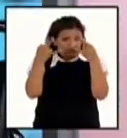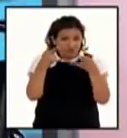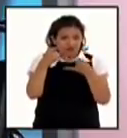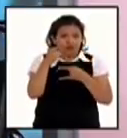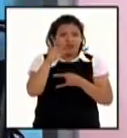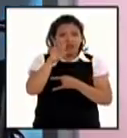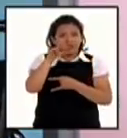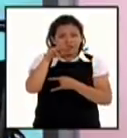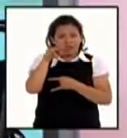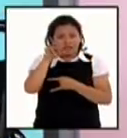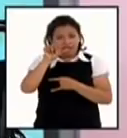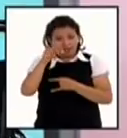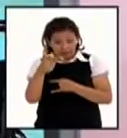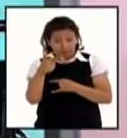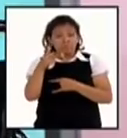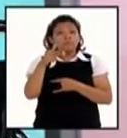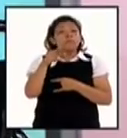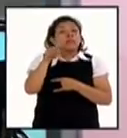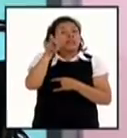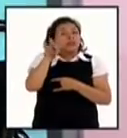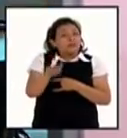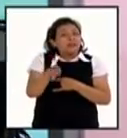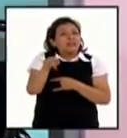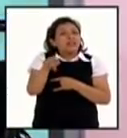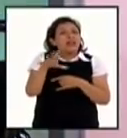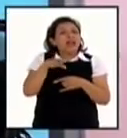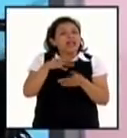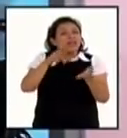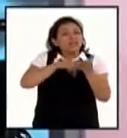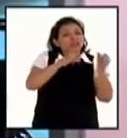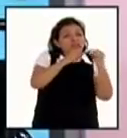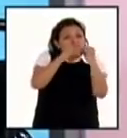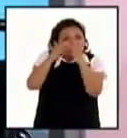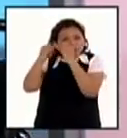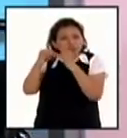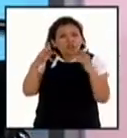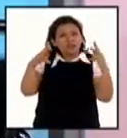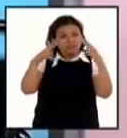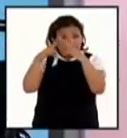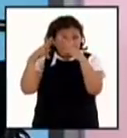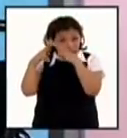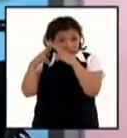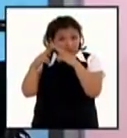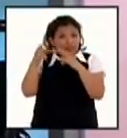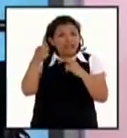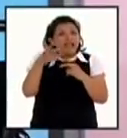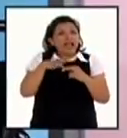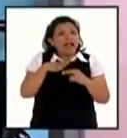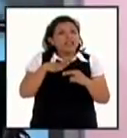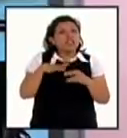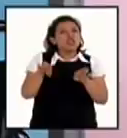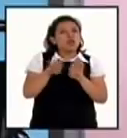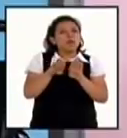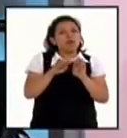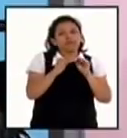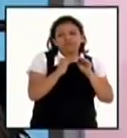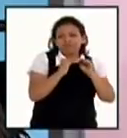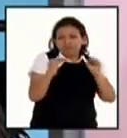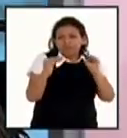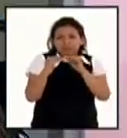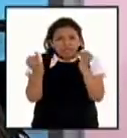es, digamos, consustancial a las instituciones religiosas como tales la búsqueda de la hegemonía, ¿es